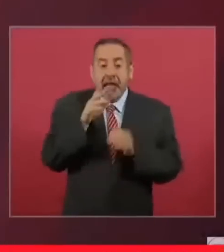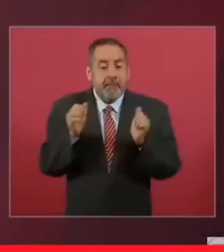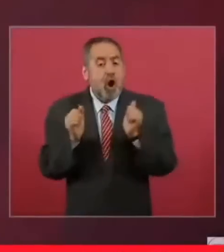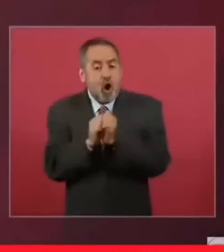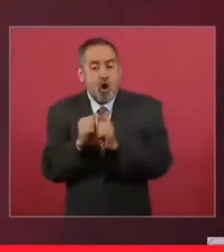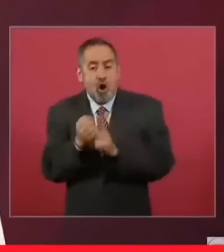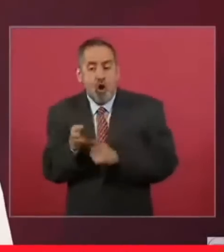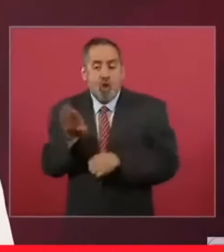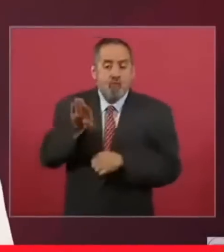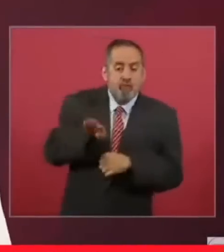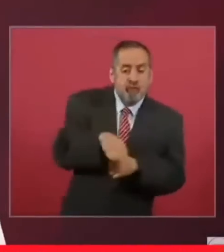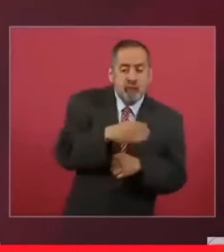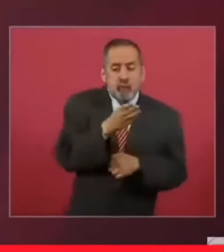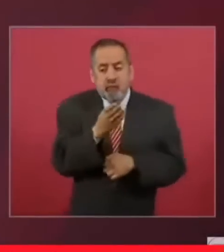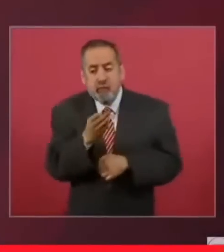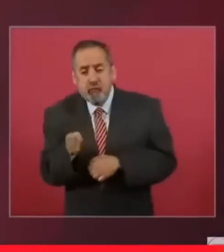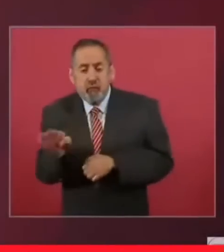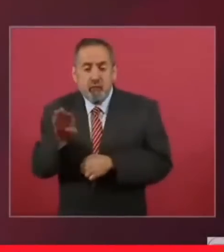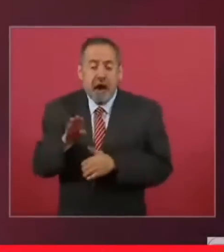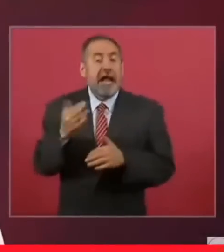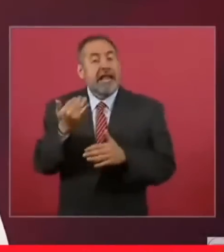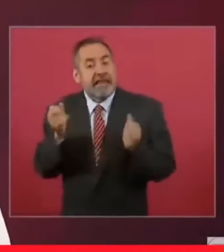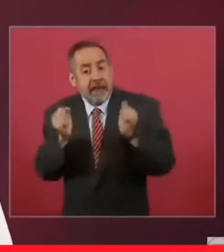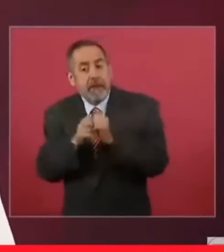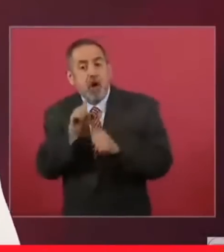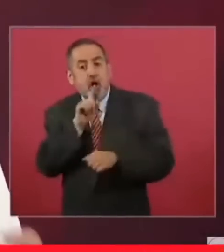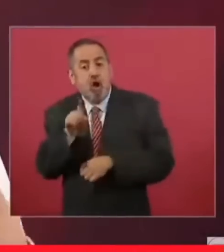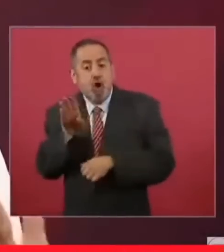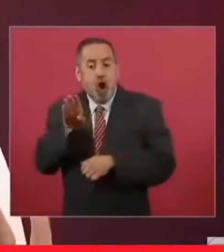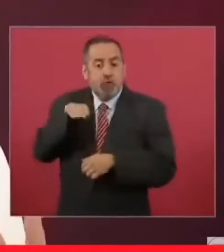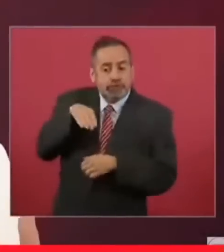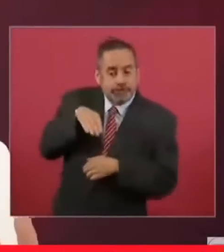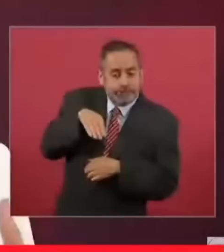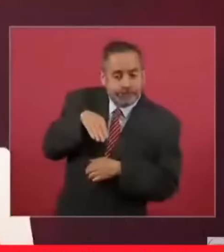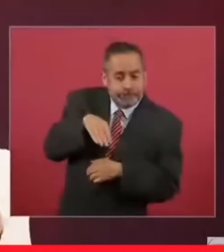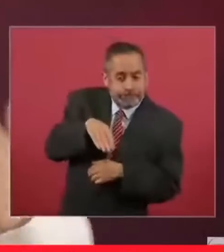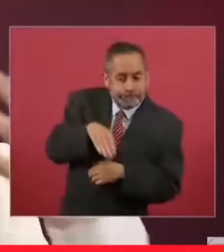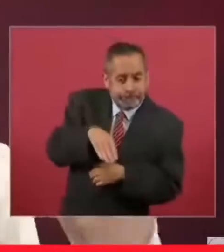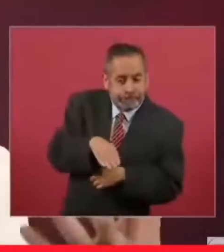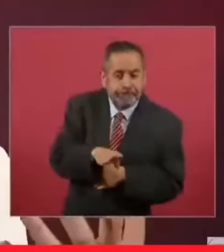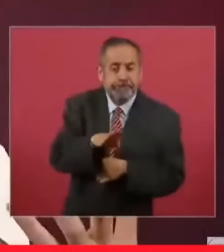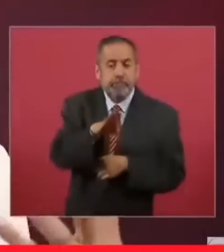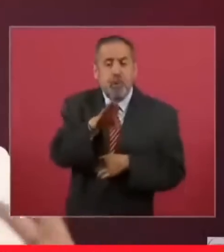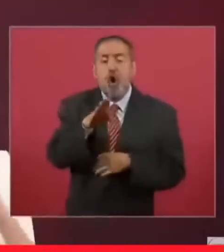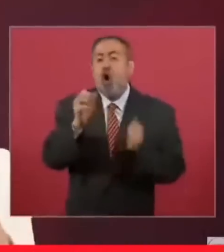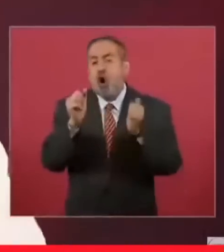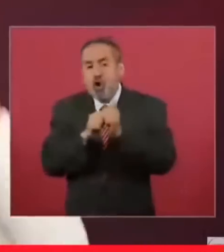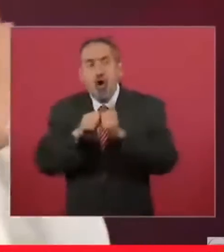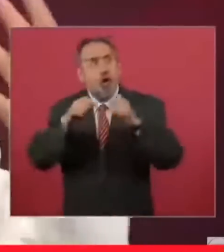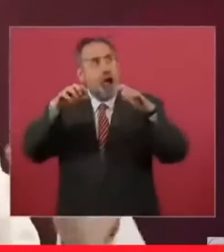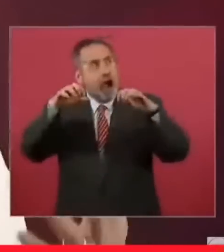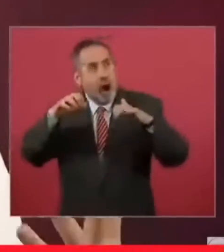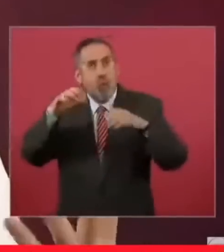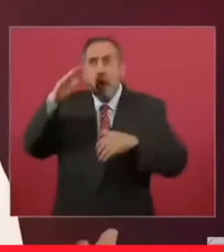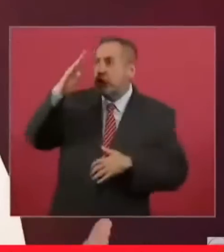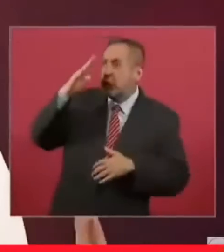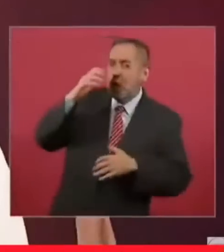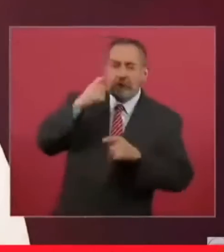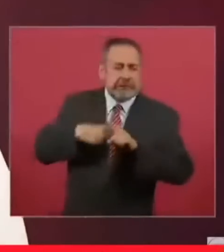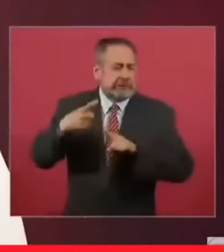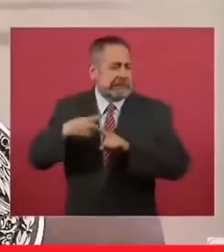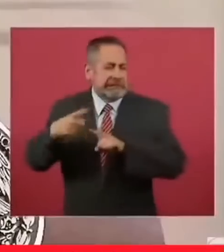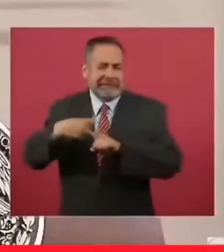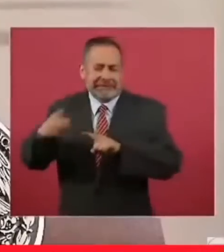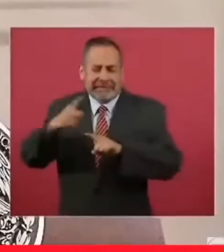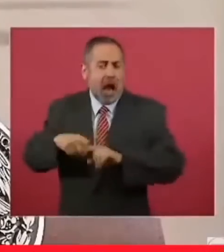prueba con pendientes, se prueba con distintas condiciones meteorológicas. Es decir, lo que tratamos de hacer es de probar absolutamente todas